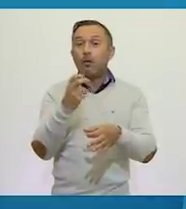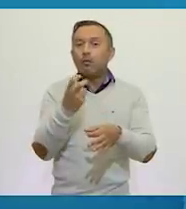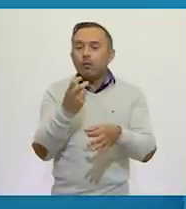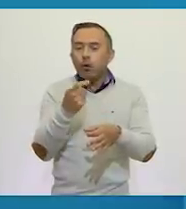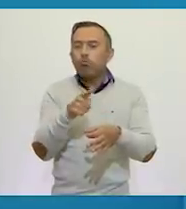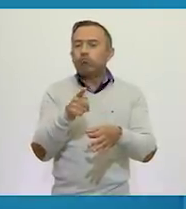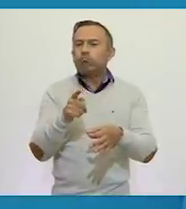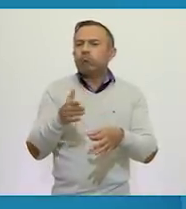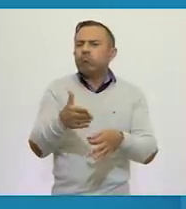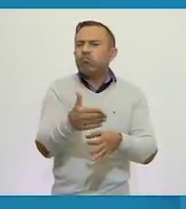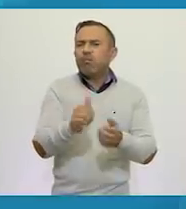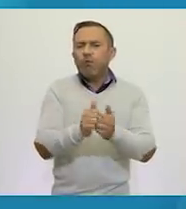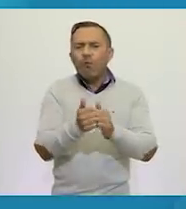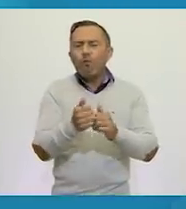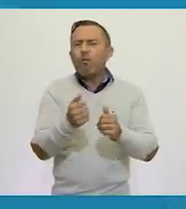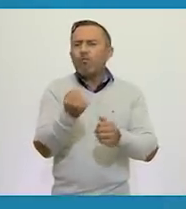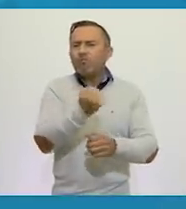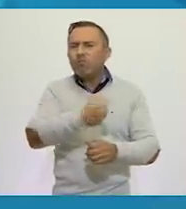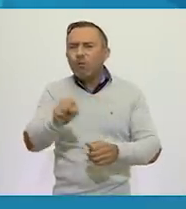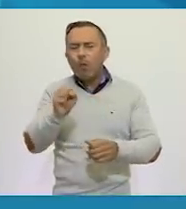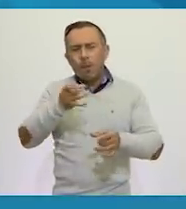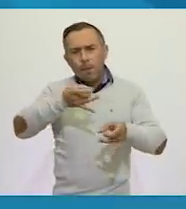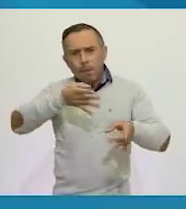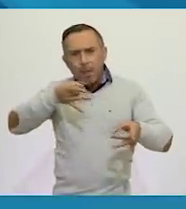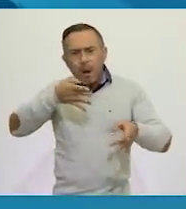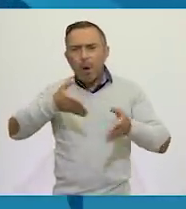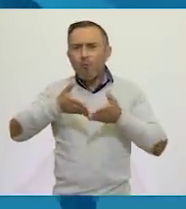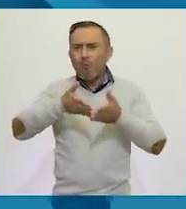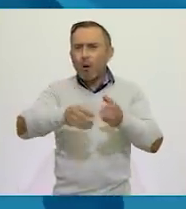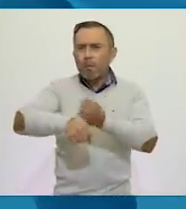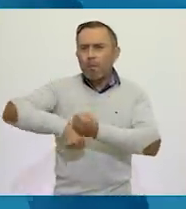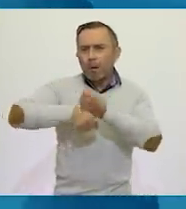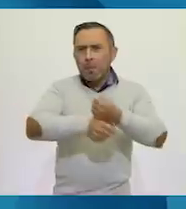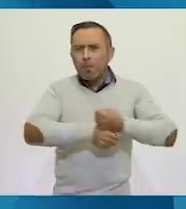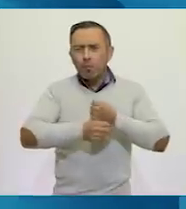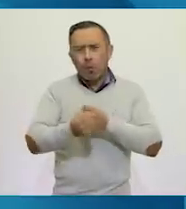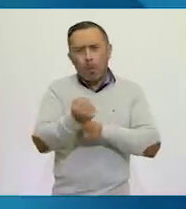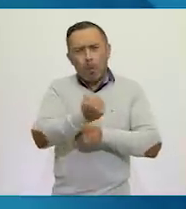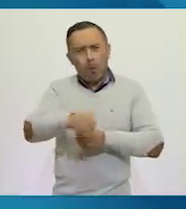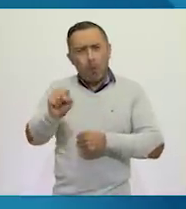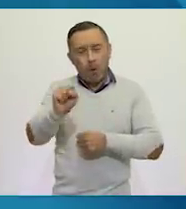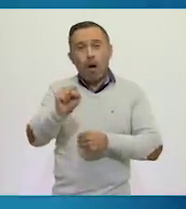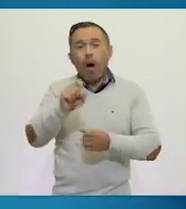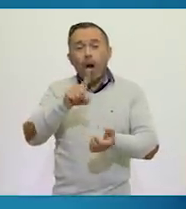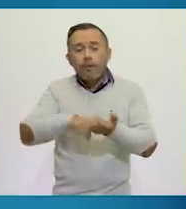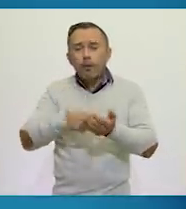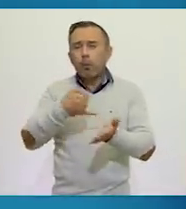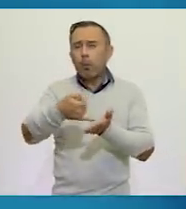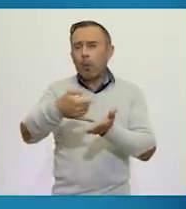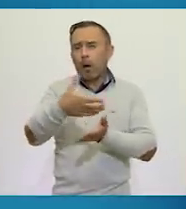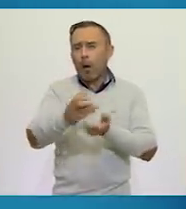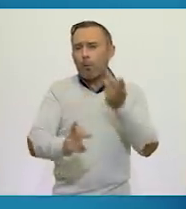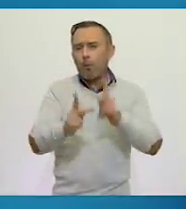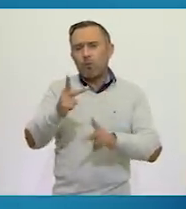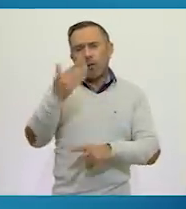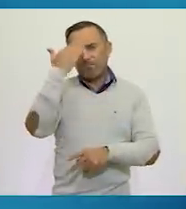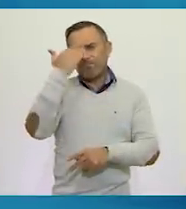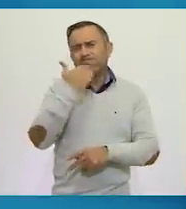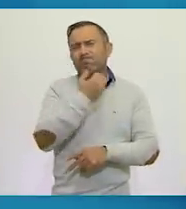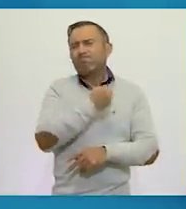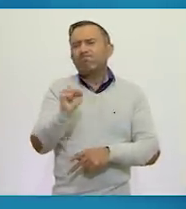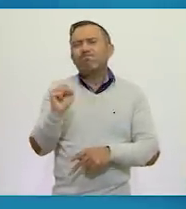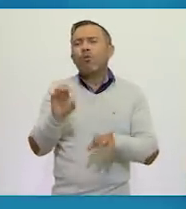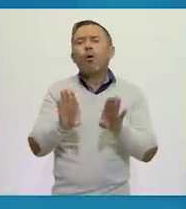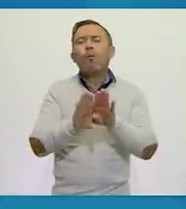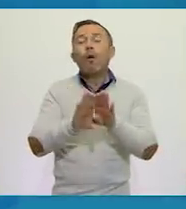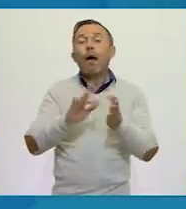pescadores, cazadores y remadores. Pero además de eso, se volvieron muy buenos agricultores, gracias a que utilizaron la técnica de